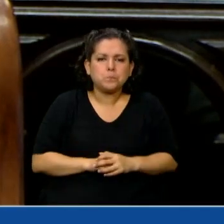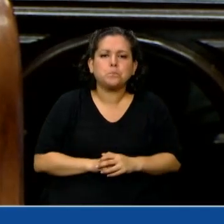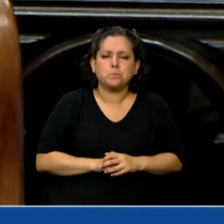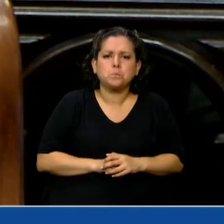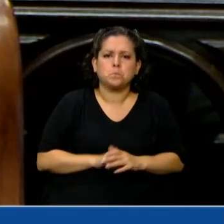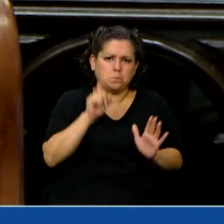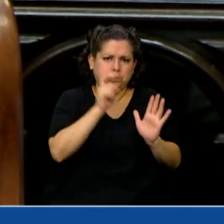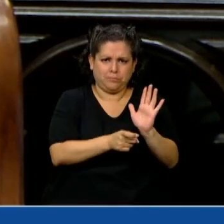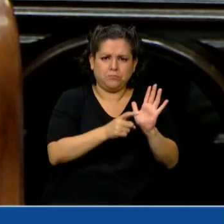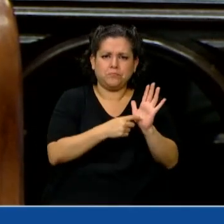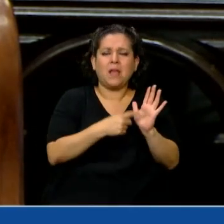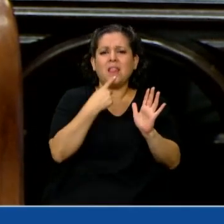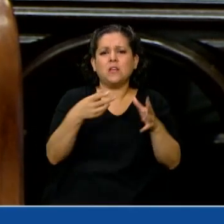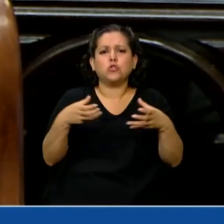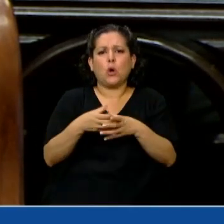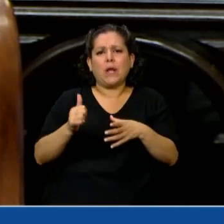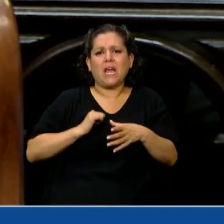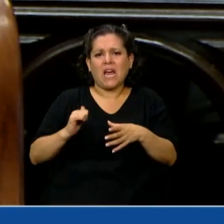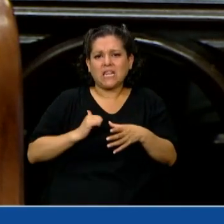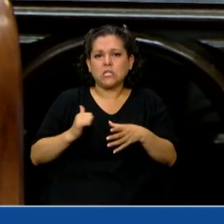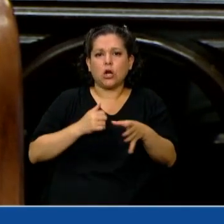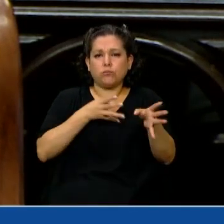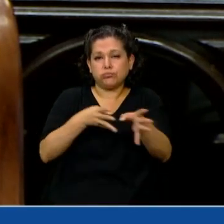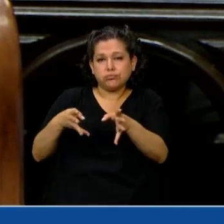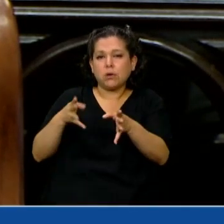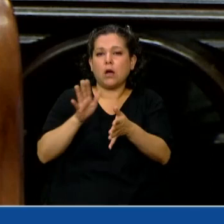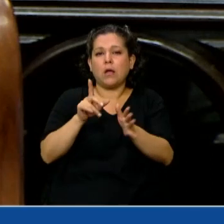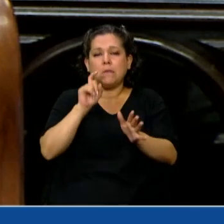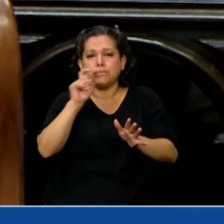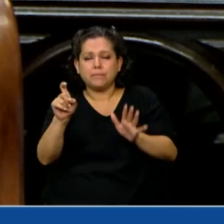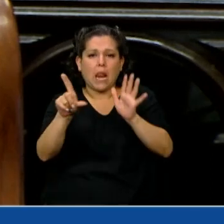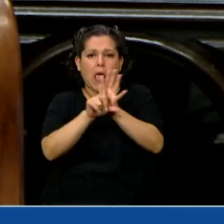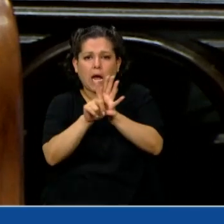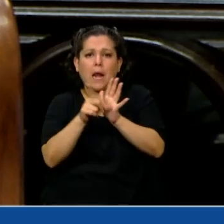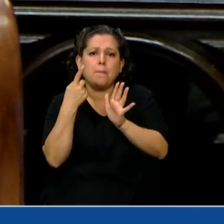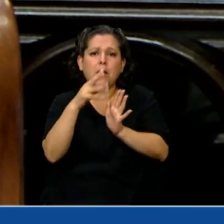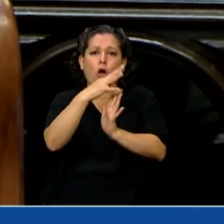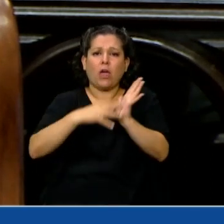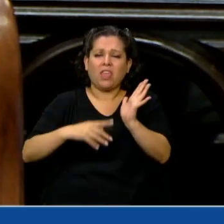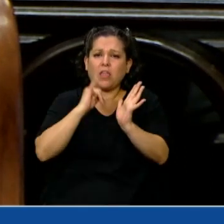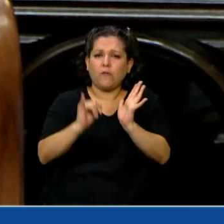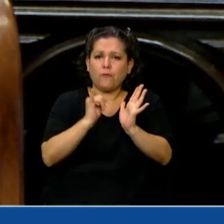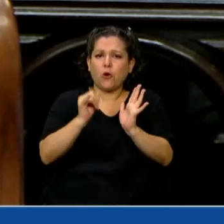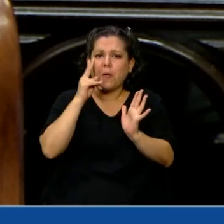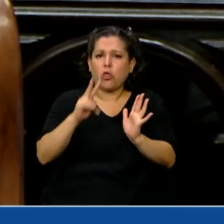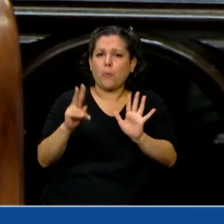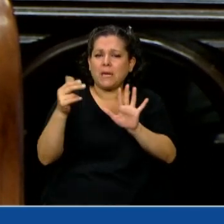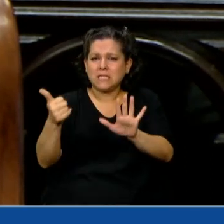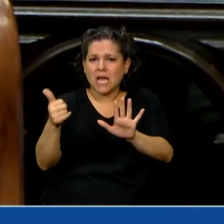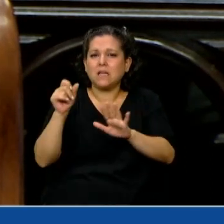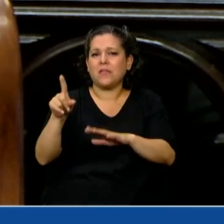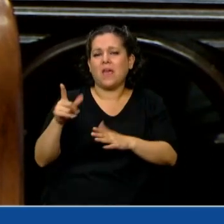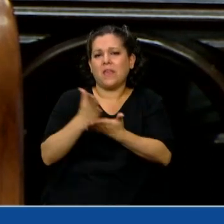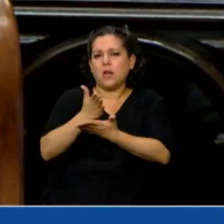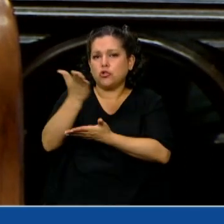Presenta el caso de guerrilleros que fueron abatidos en enfrentamientos con fuerzas legales y, sin embargo, el informe 2006 de la Secretaría de Derechos Humanos